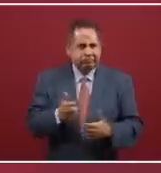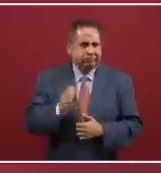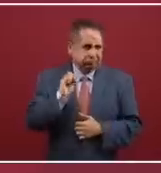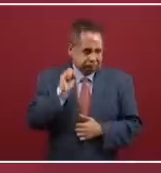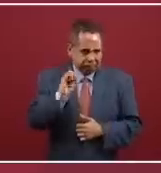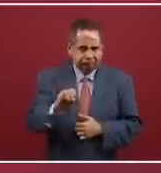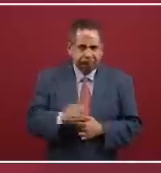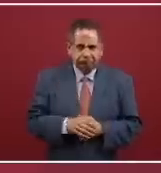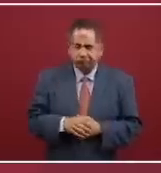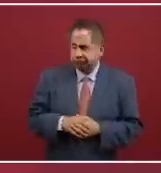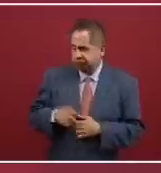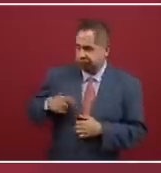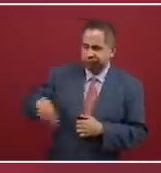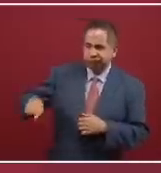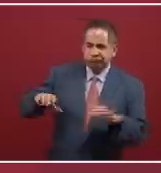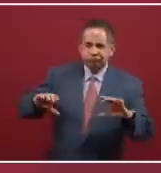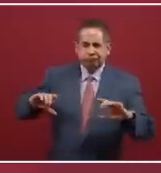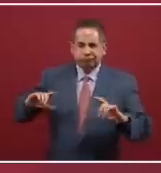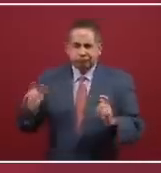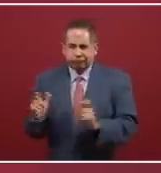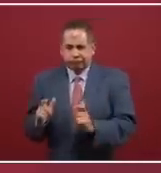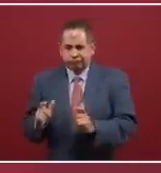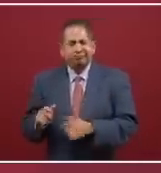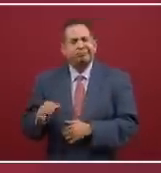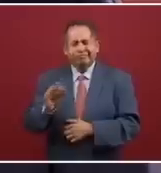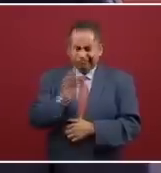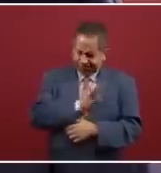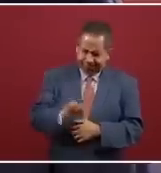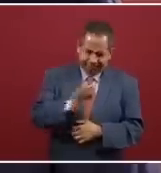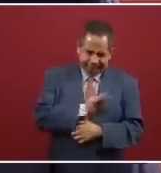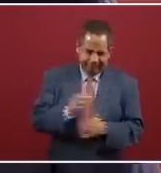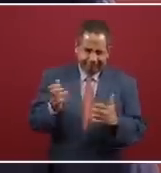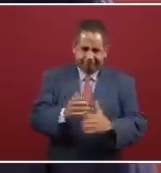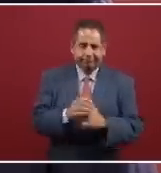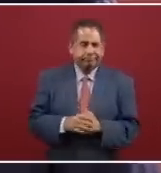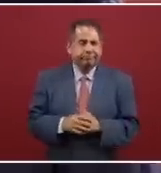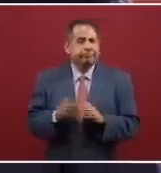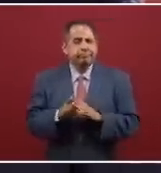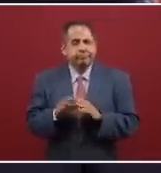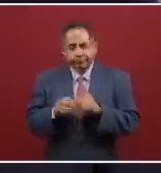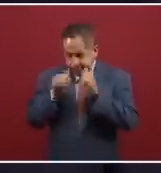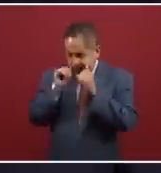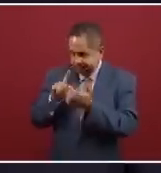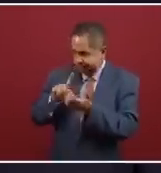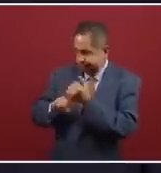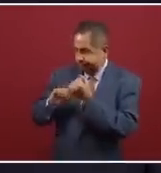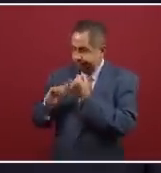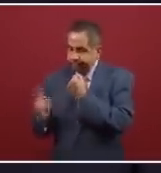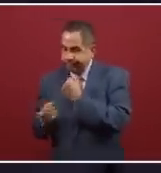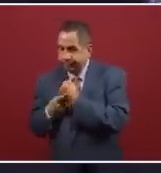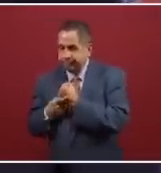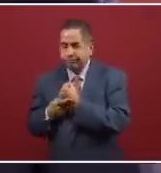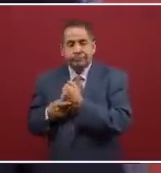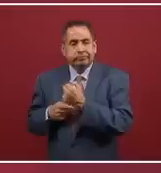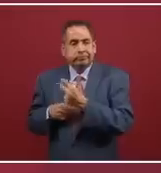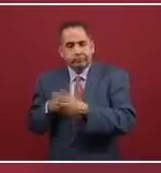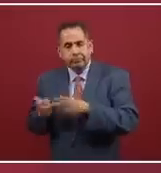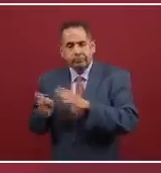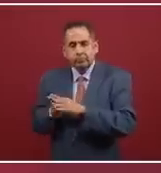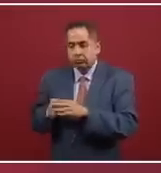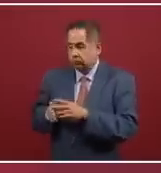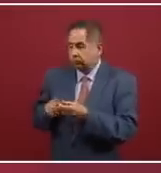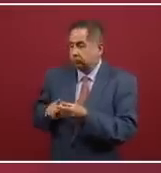hasta empezar el fenómeno migratorio atendiendo las causas que